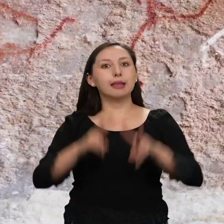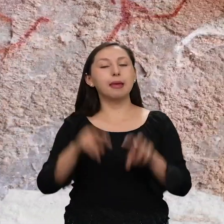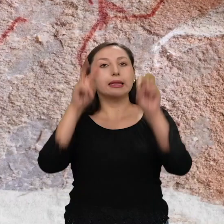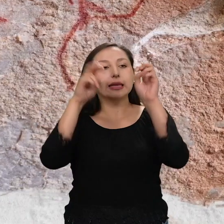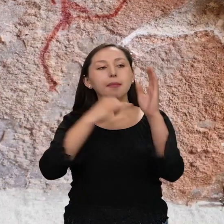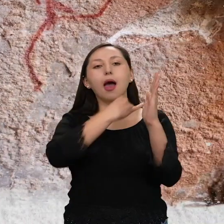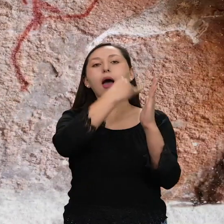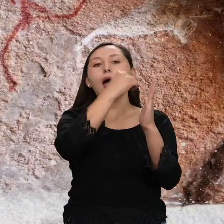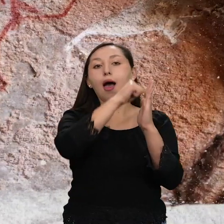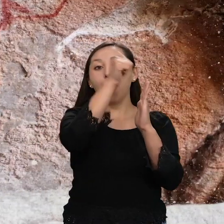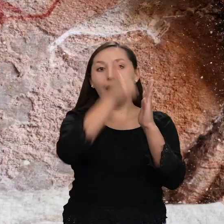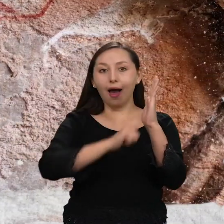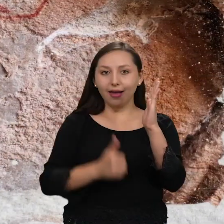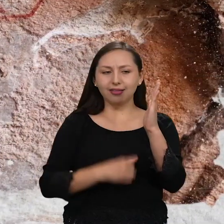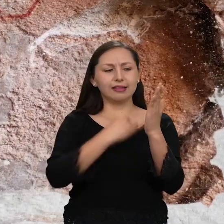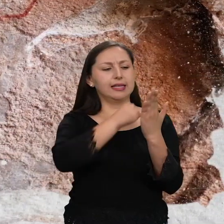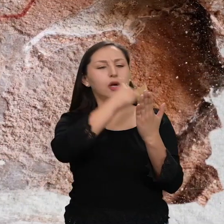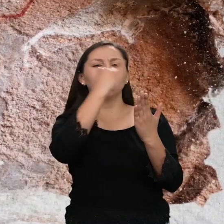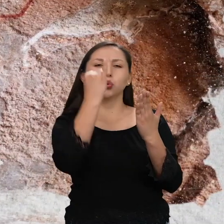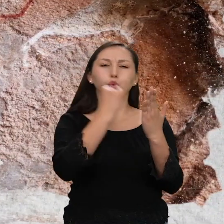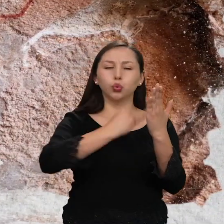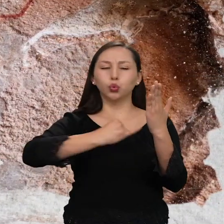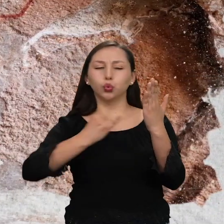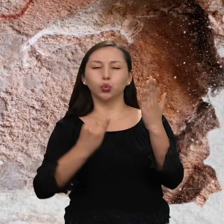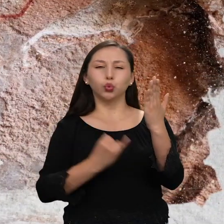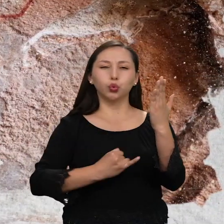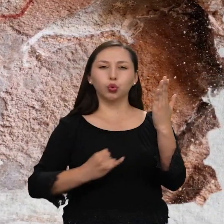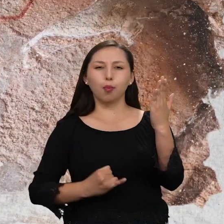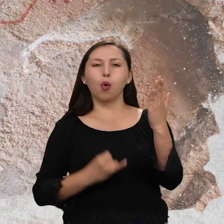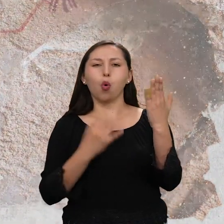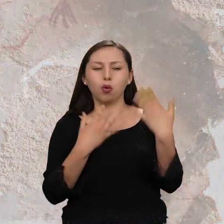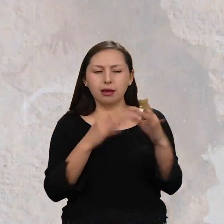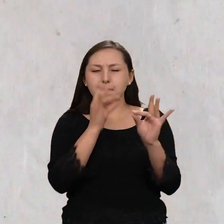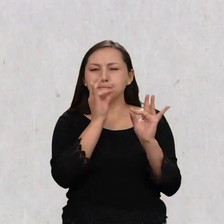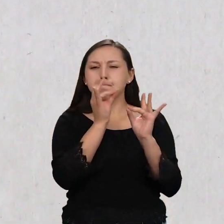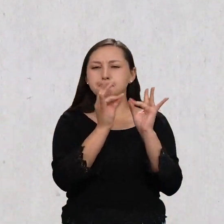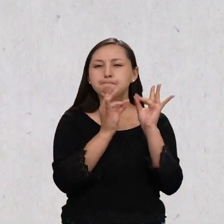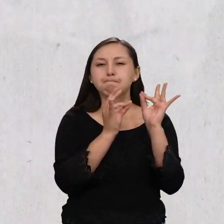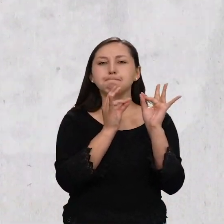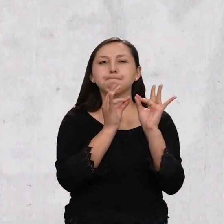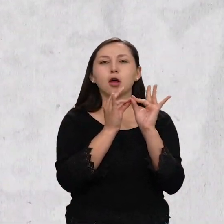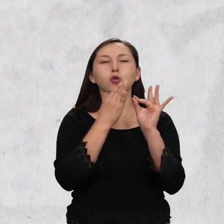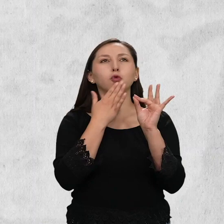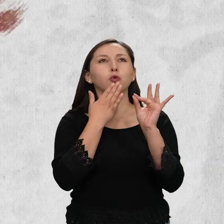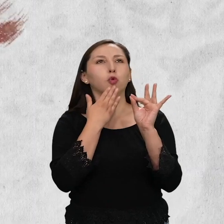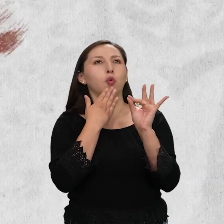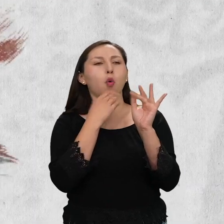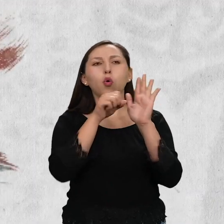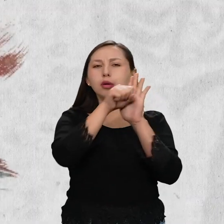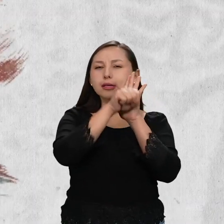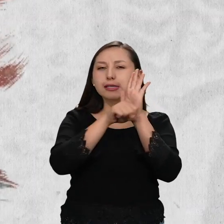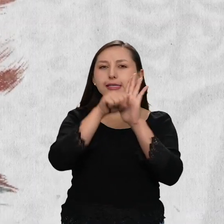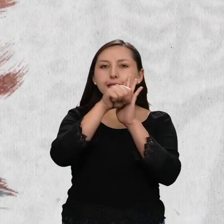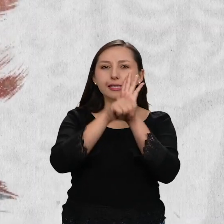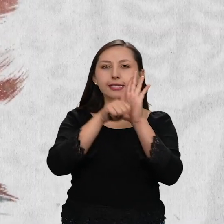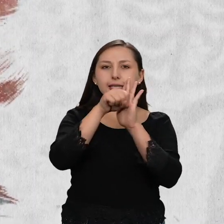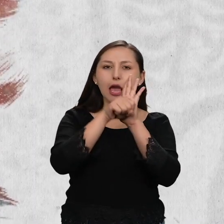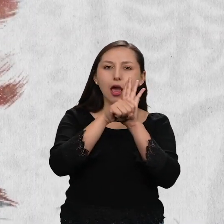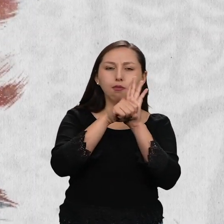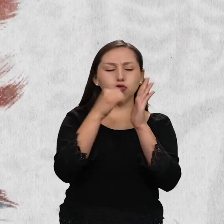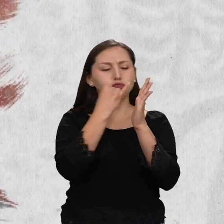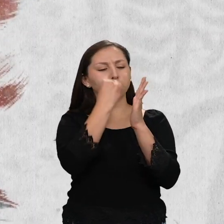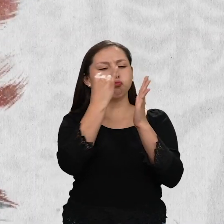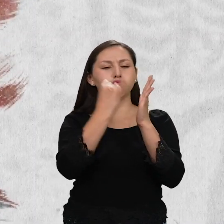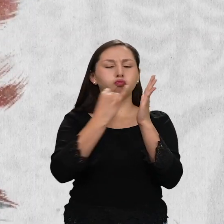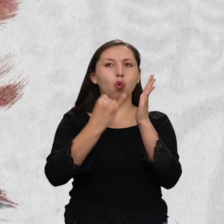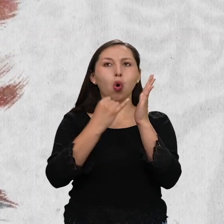las pinturas rupestres, estas fueron más estilizadas y con el propósito de crear más símbolos que imágenes fieles